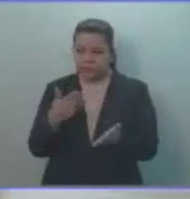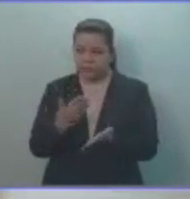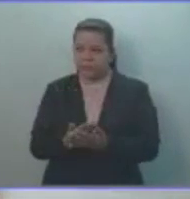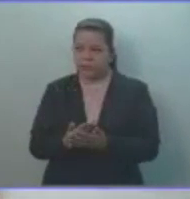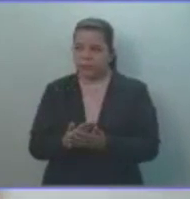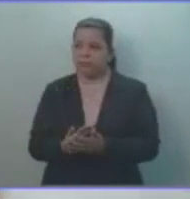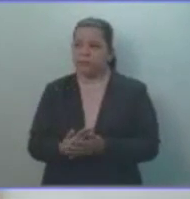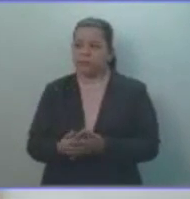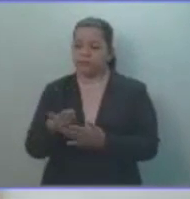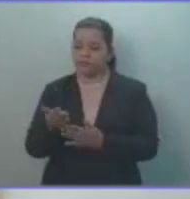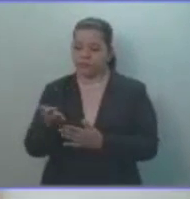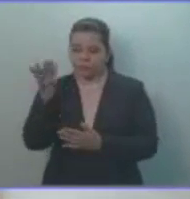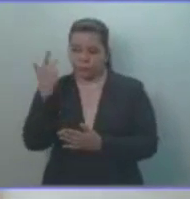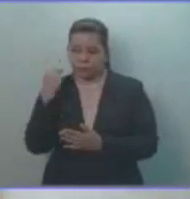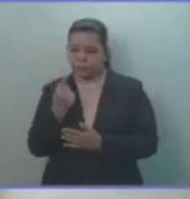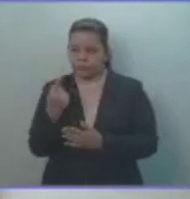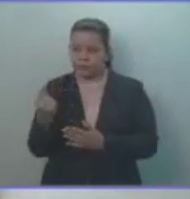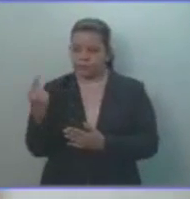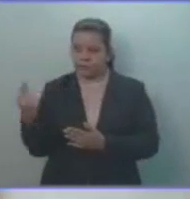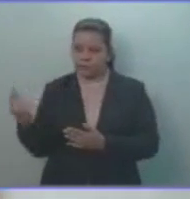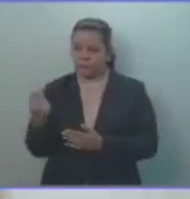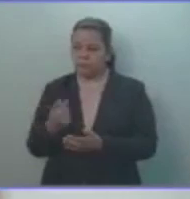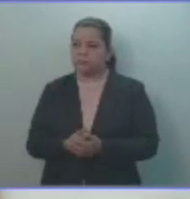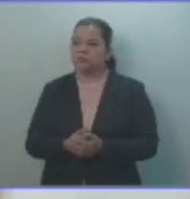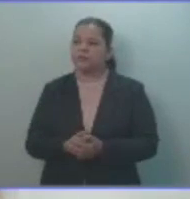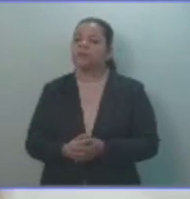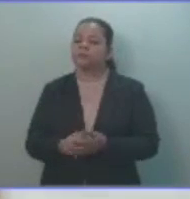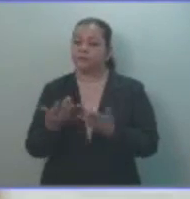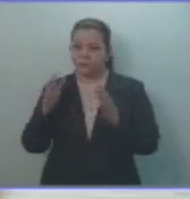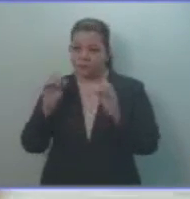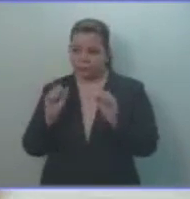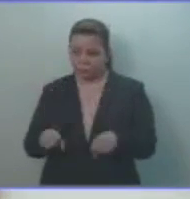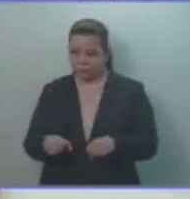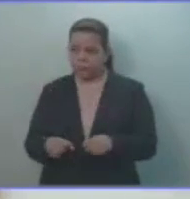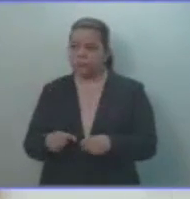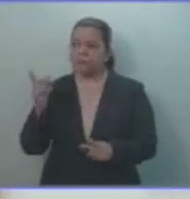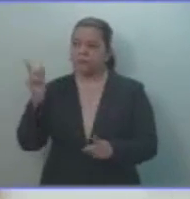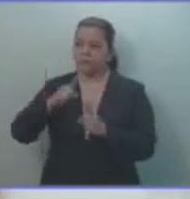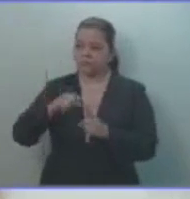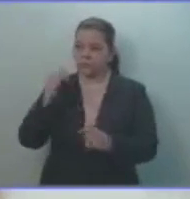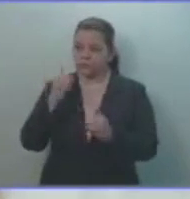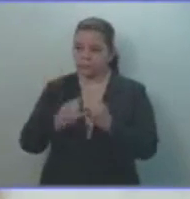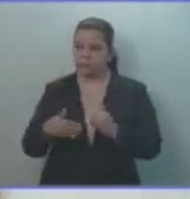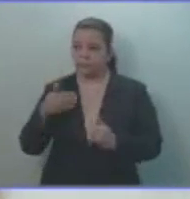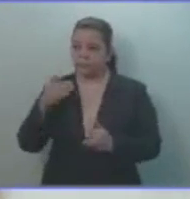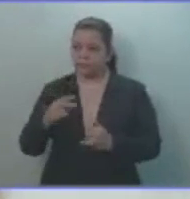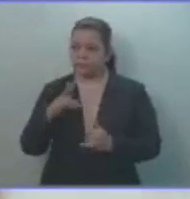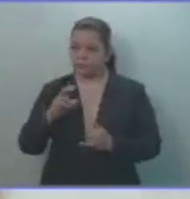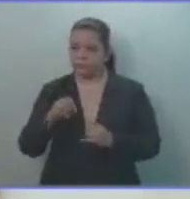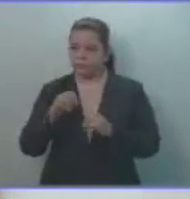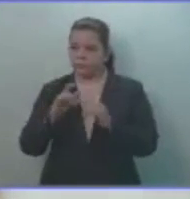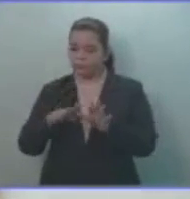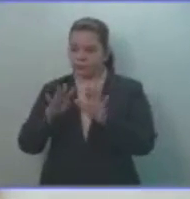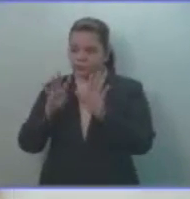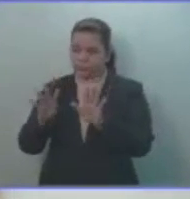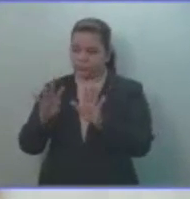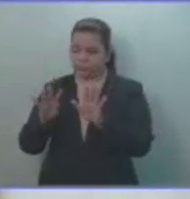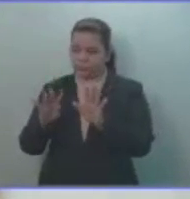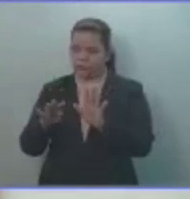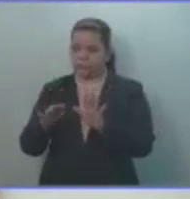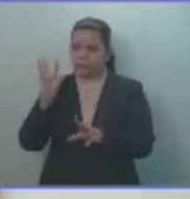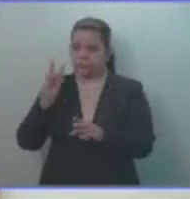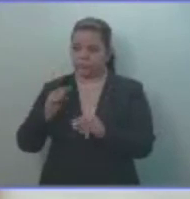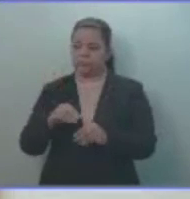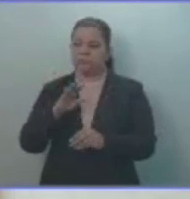y los excombatientes, los cuales llegarán al final del ejercicio fiscal 2019 a un